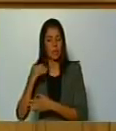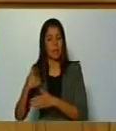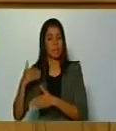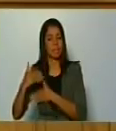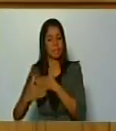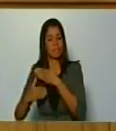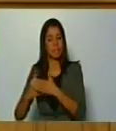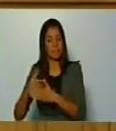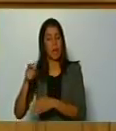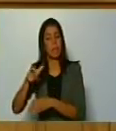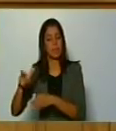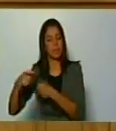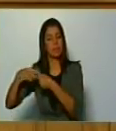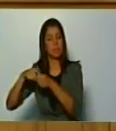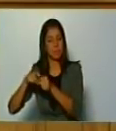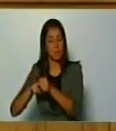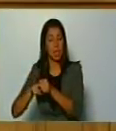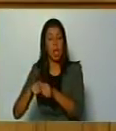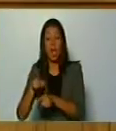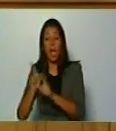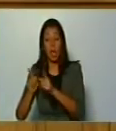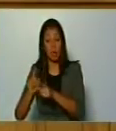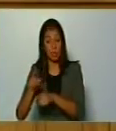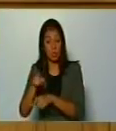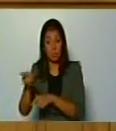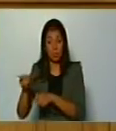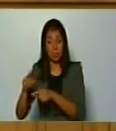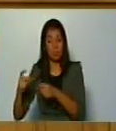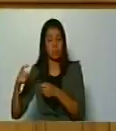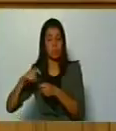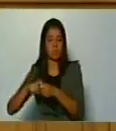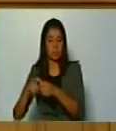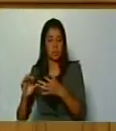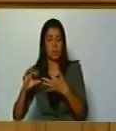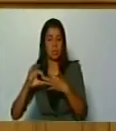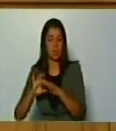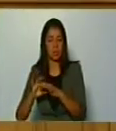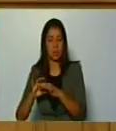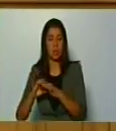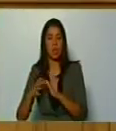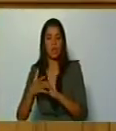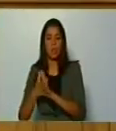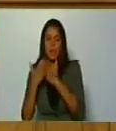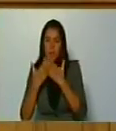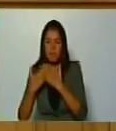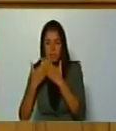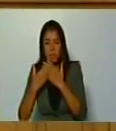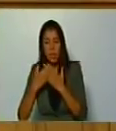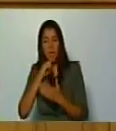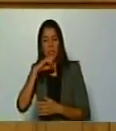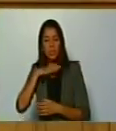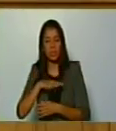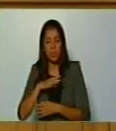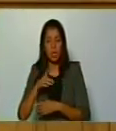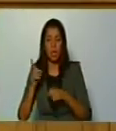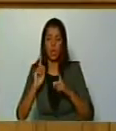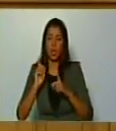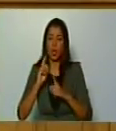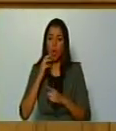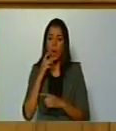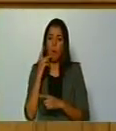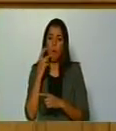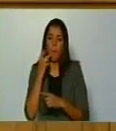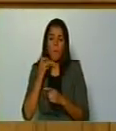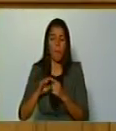por cierto, muchos de ellos también vinculados al tema de la academia, de la historia, del estudio, no de la aventura